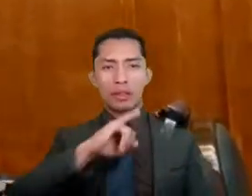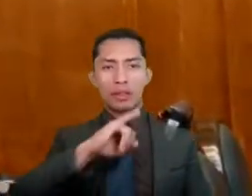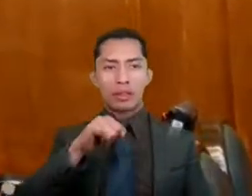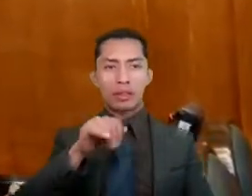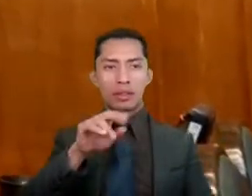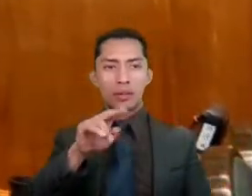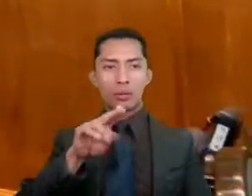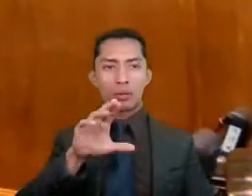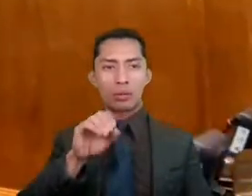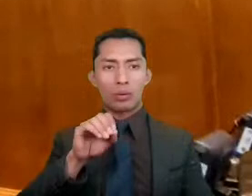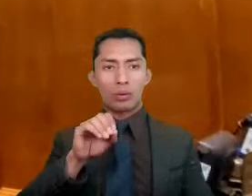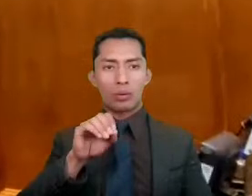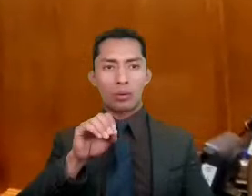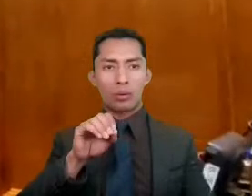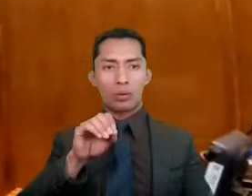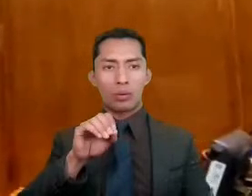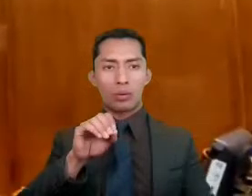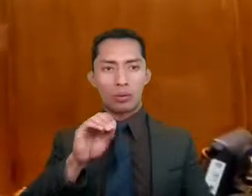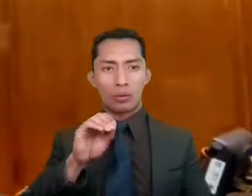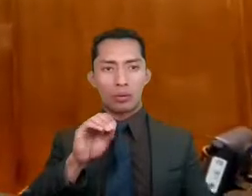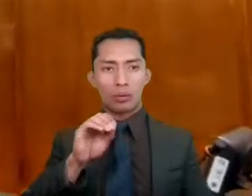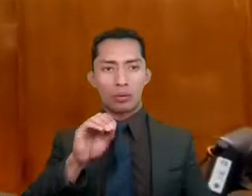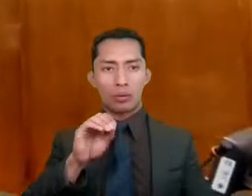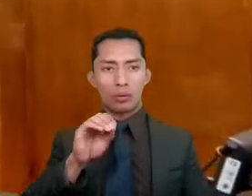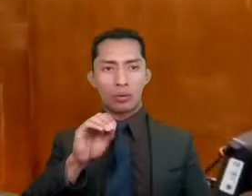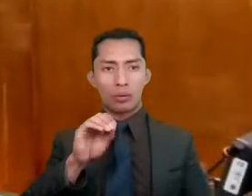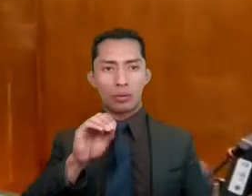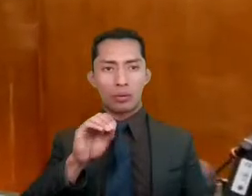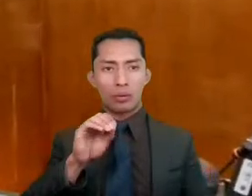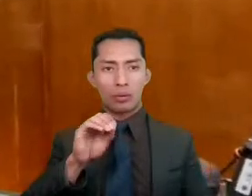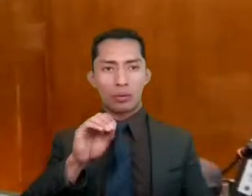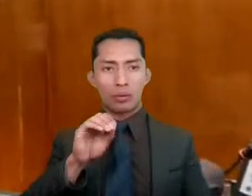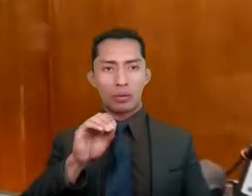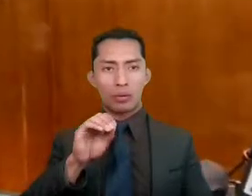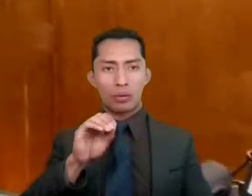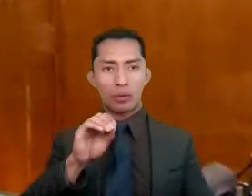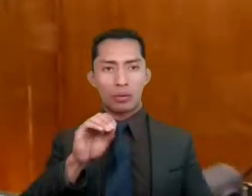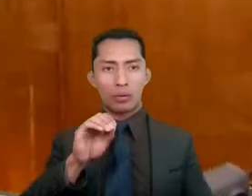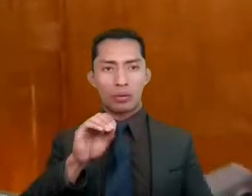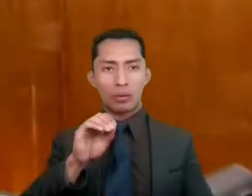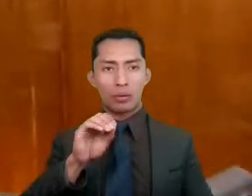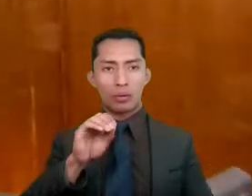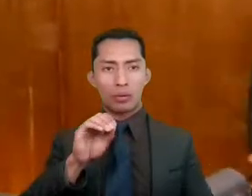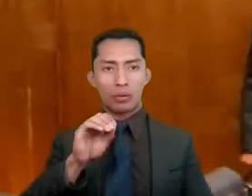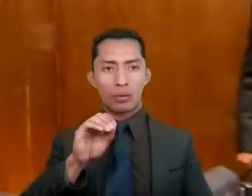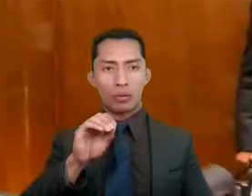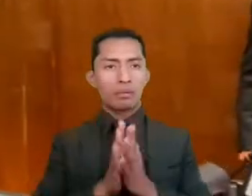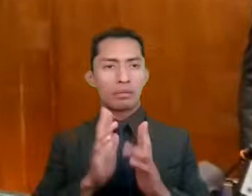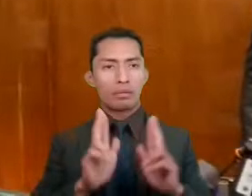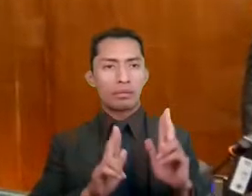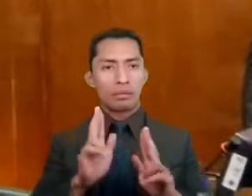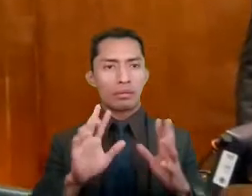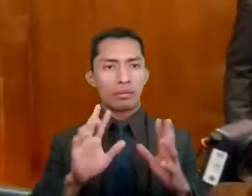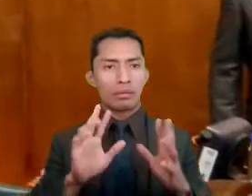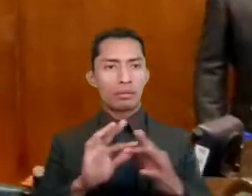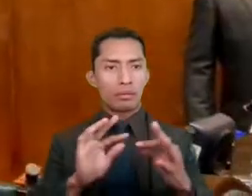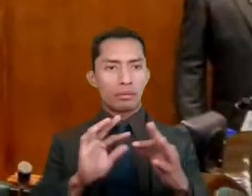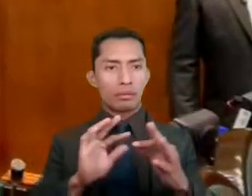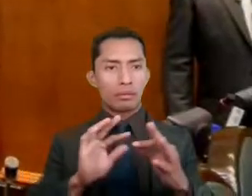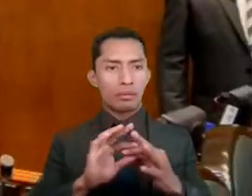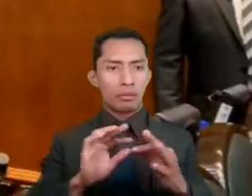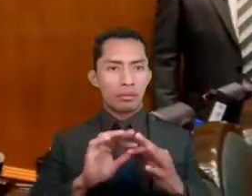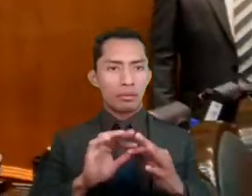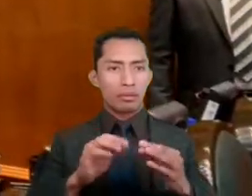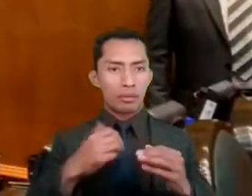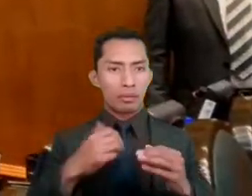que venimos a un ejercicio democrático y bien vale escuchar y que le dé